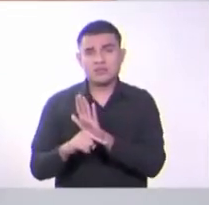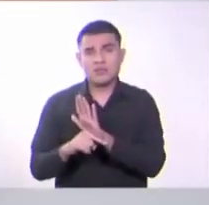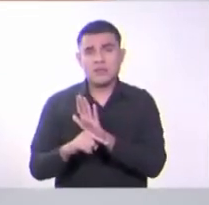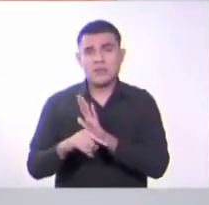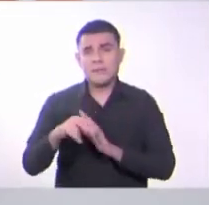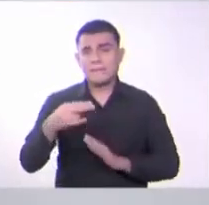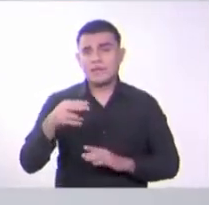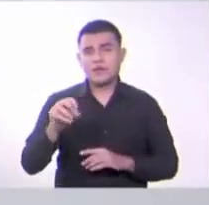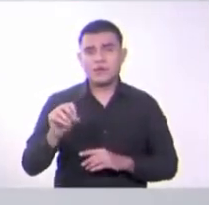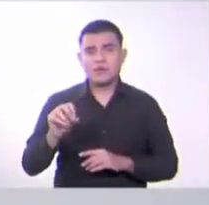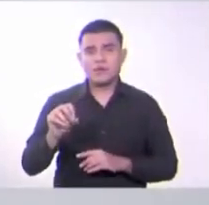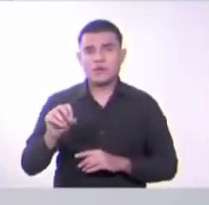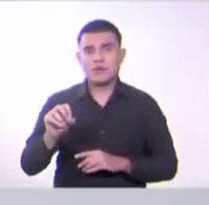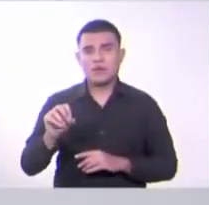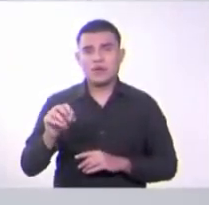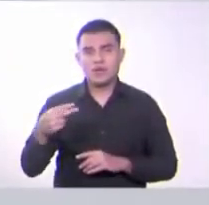pOH.